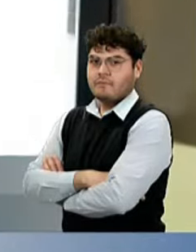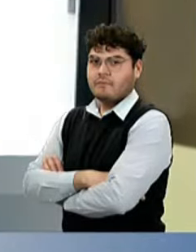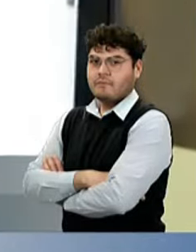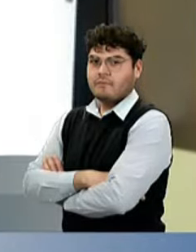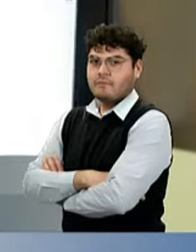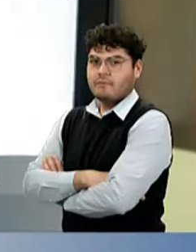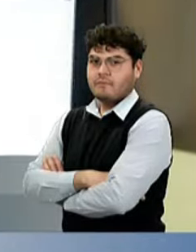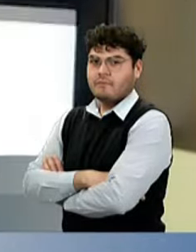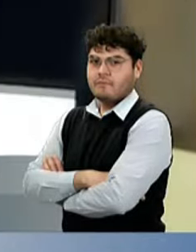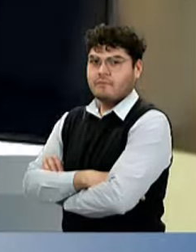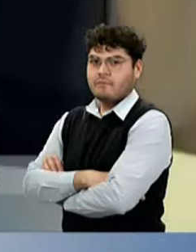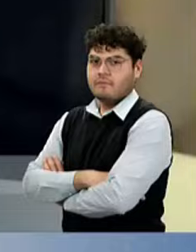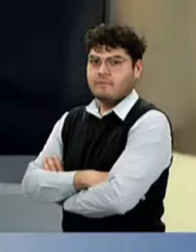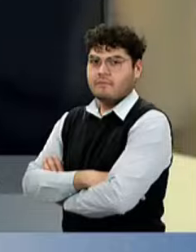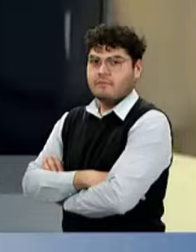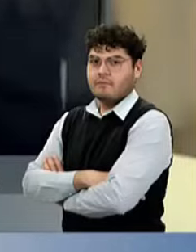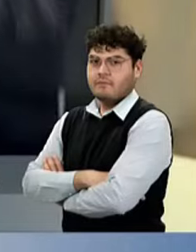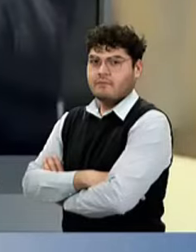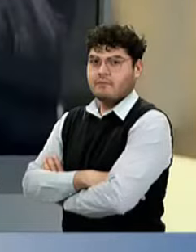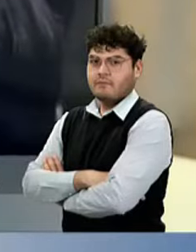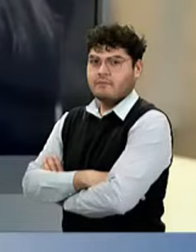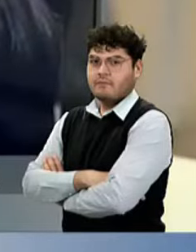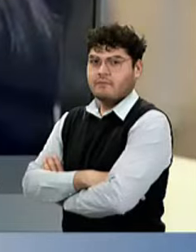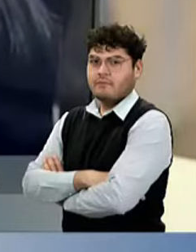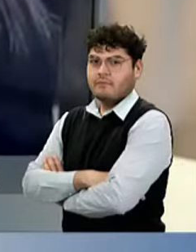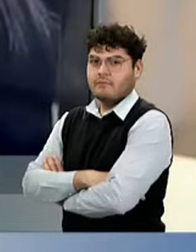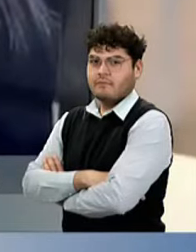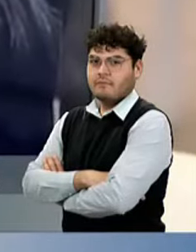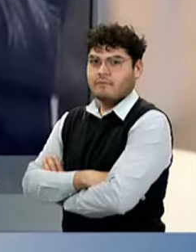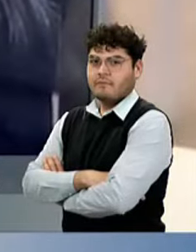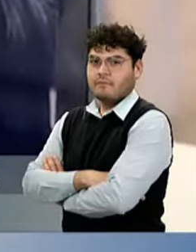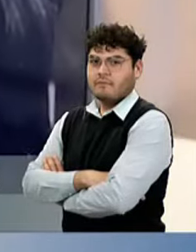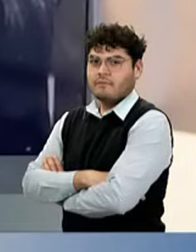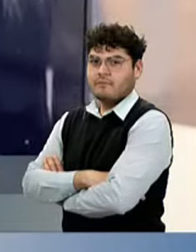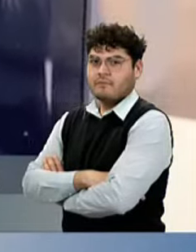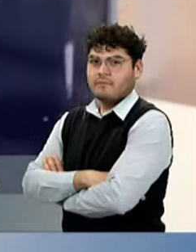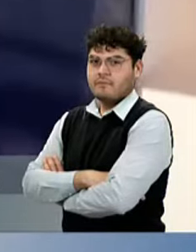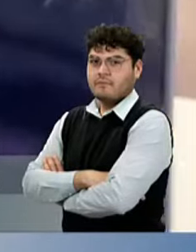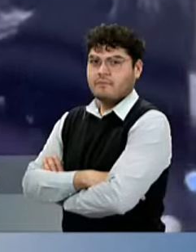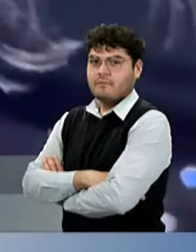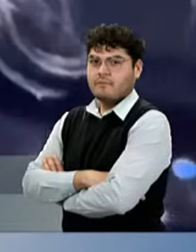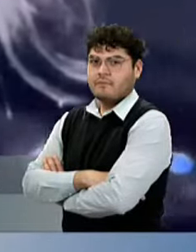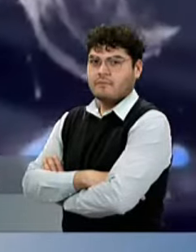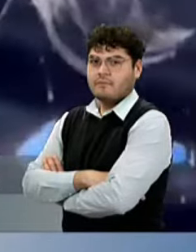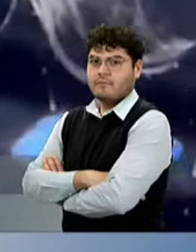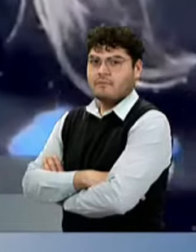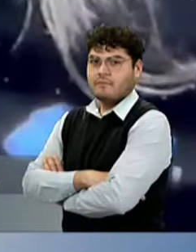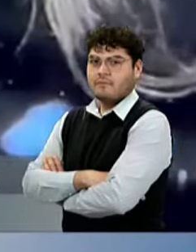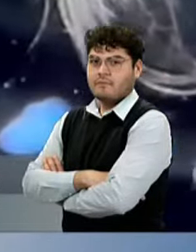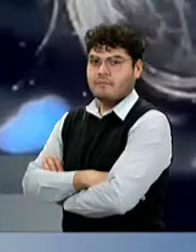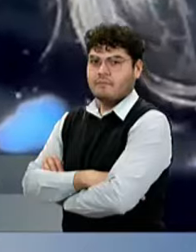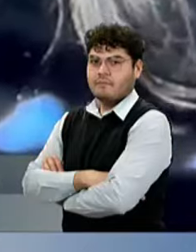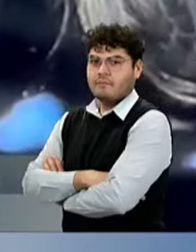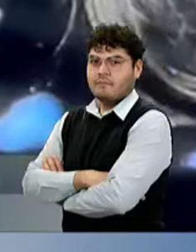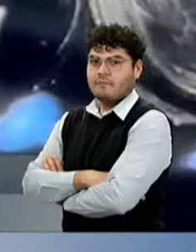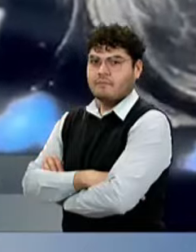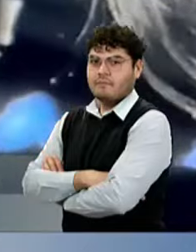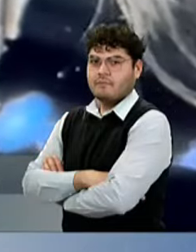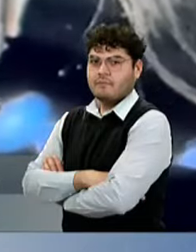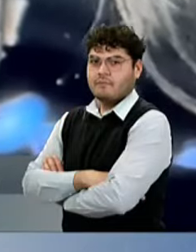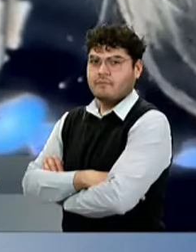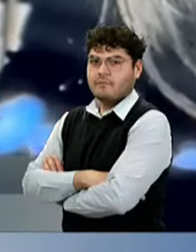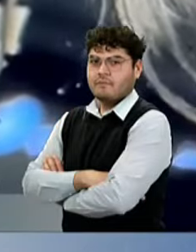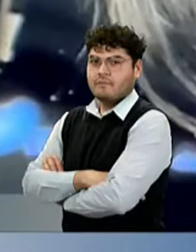citados al Ministerio Público para entregar sus declaraciones en las investigaciones penales del caso, tanto trabajadores como cargos ejecutivos